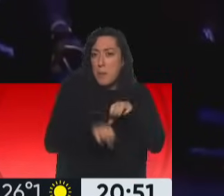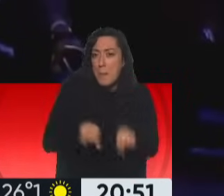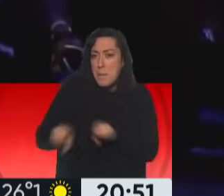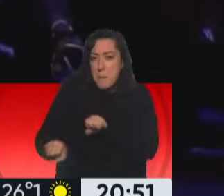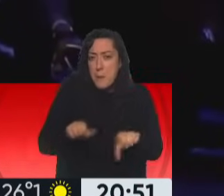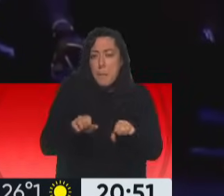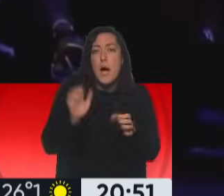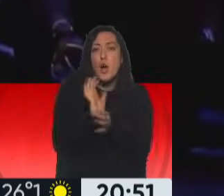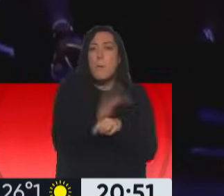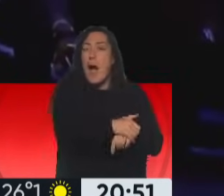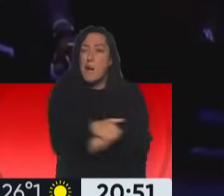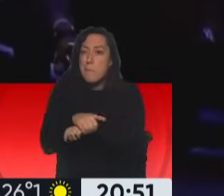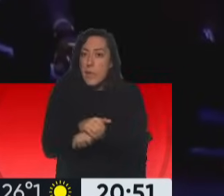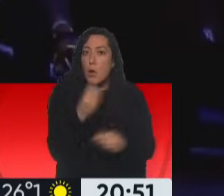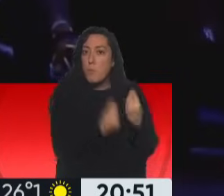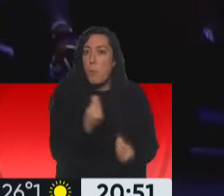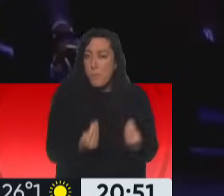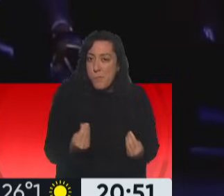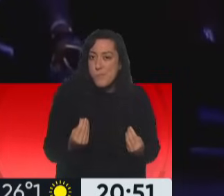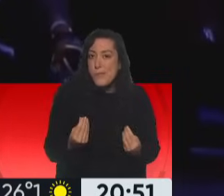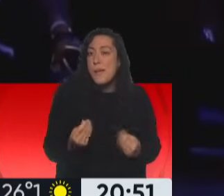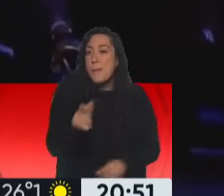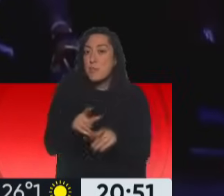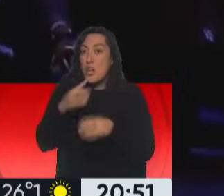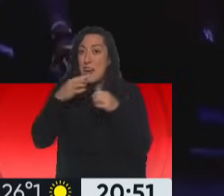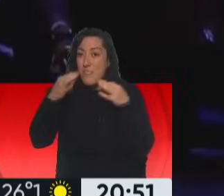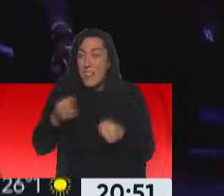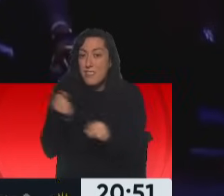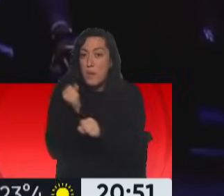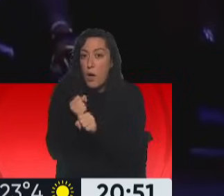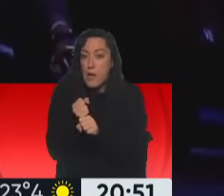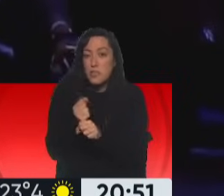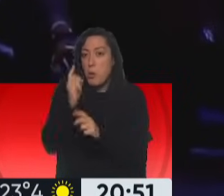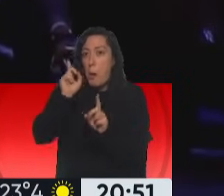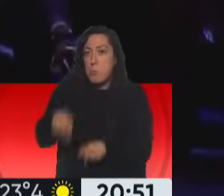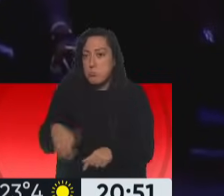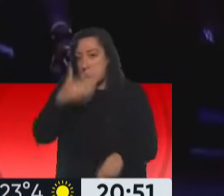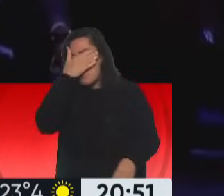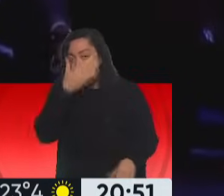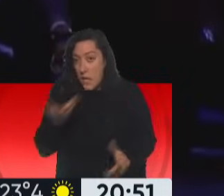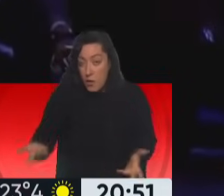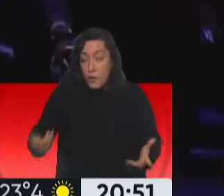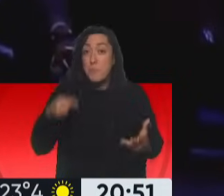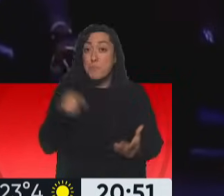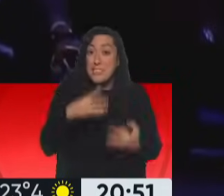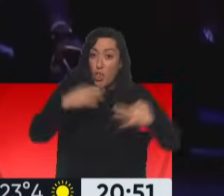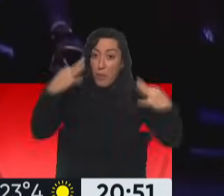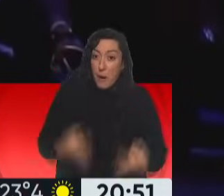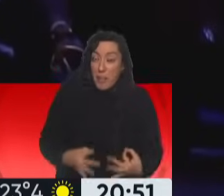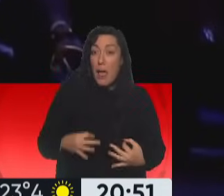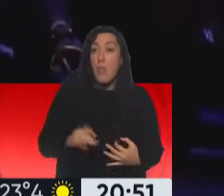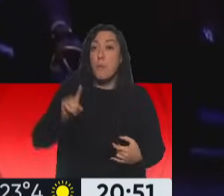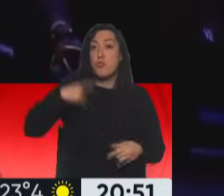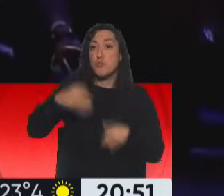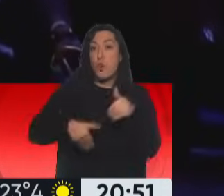un aguantadero de amigos montado a las espaldas de los que realmente trabajan. Eso es lo que está verdaderamente en juego en las